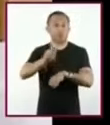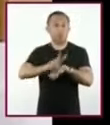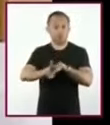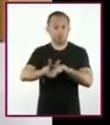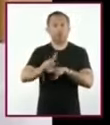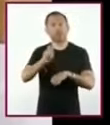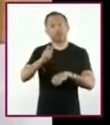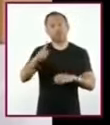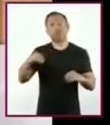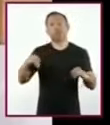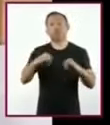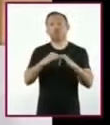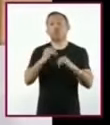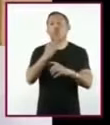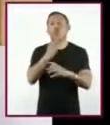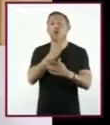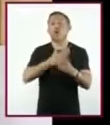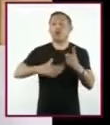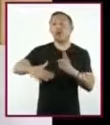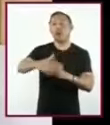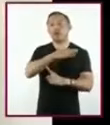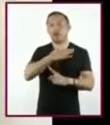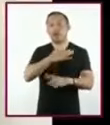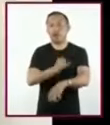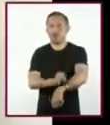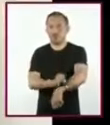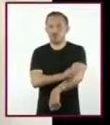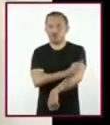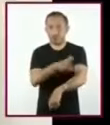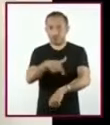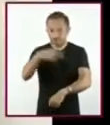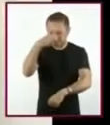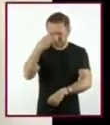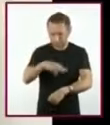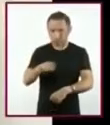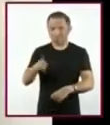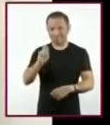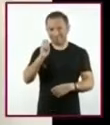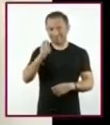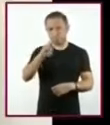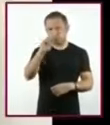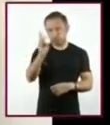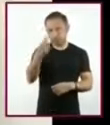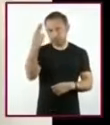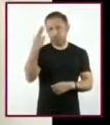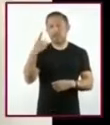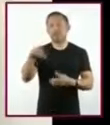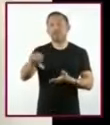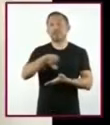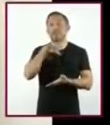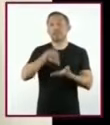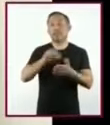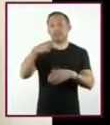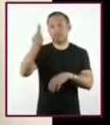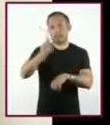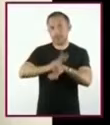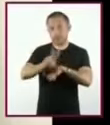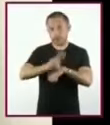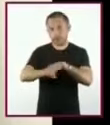del Instituto de Ecología Emocional México. Es socióloga por la Universidad Central de